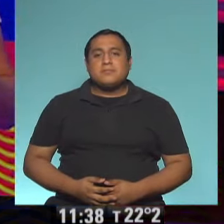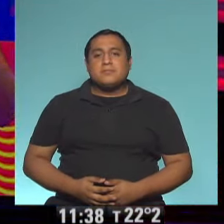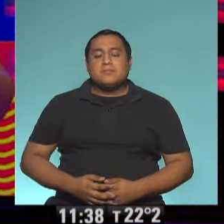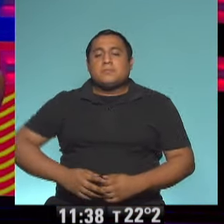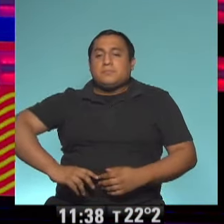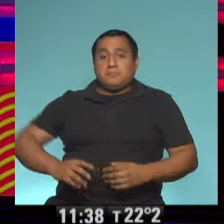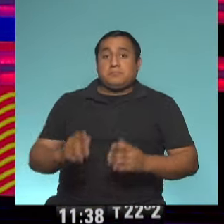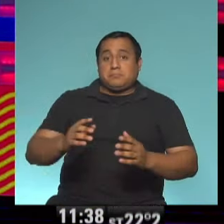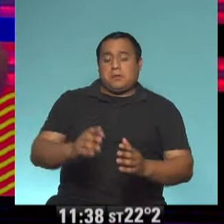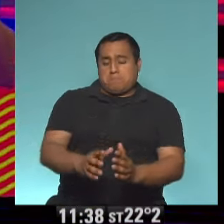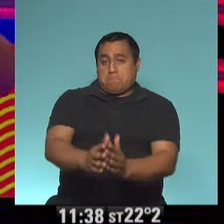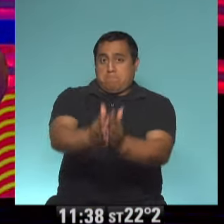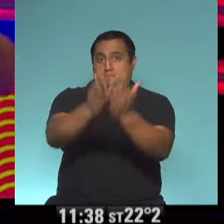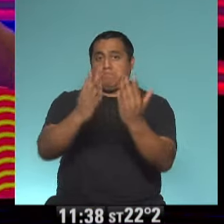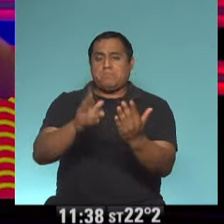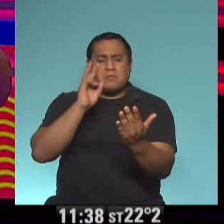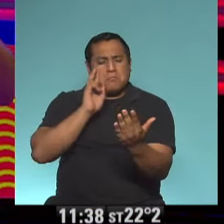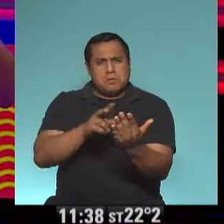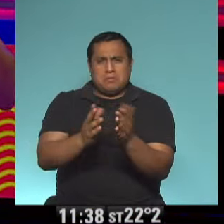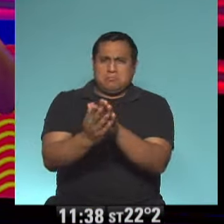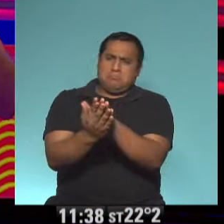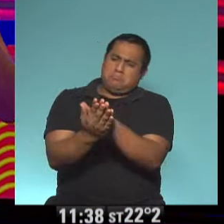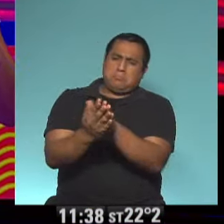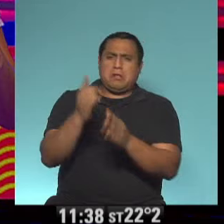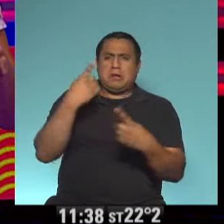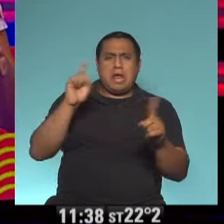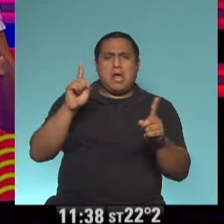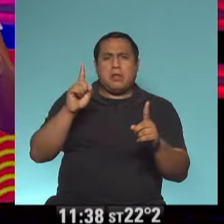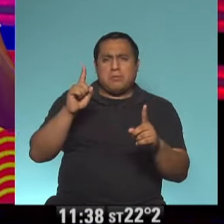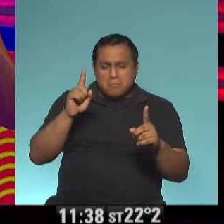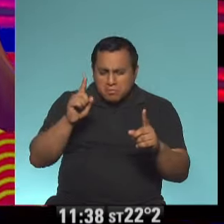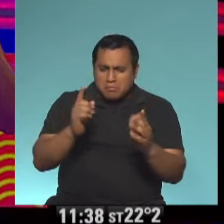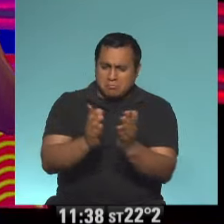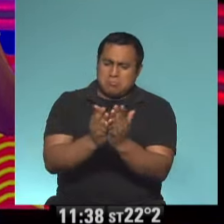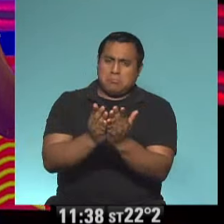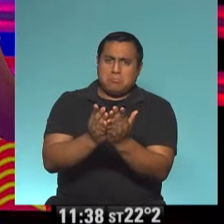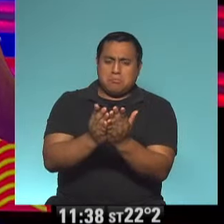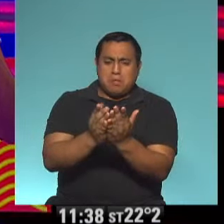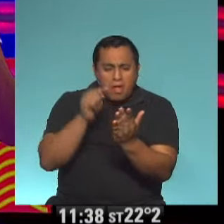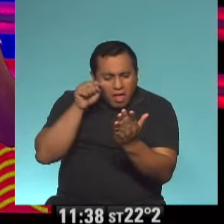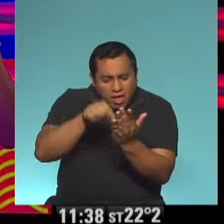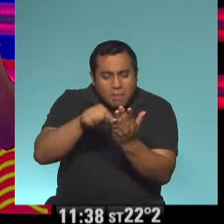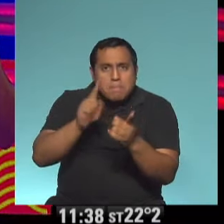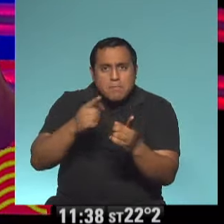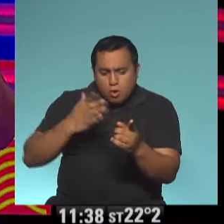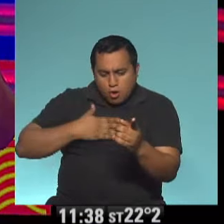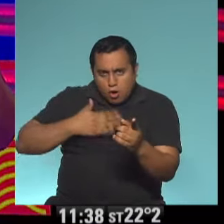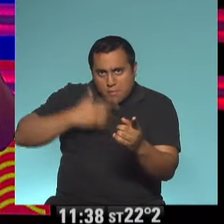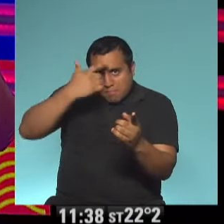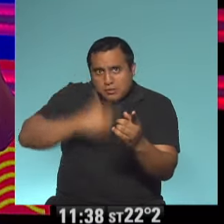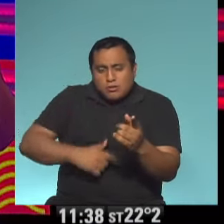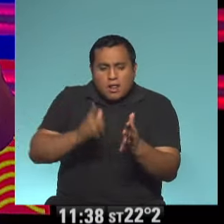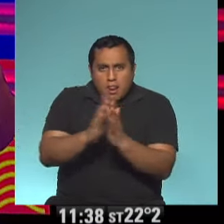Lo colocas enfrente de ti. ¡Qué raro! En el libro estás tú sosteniendo ese mismo libro en esta